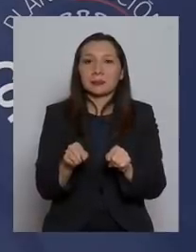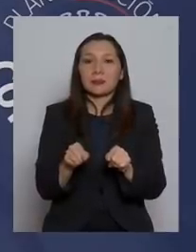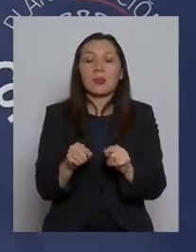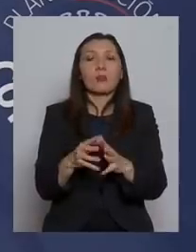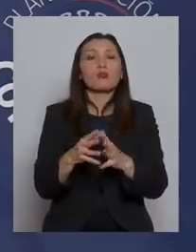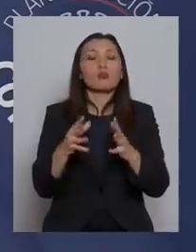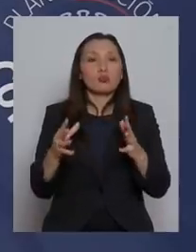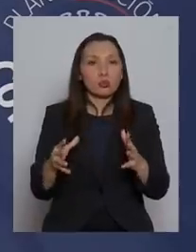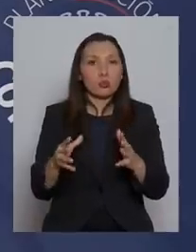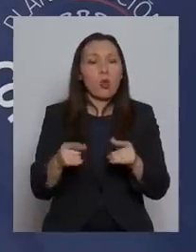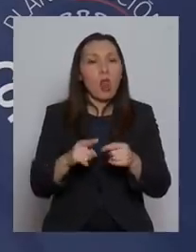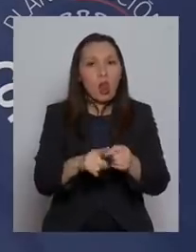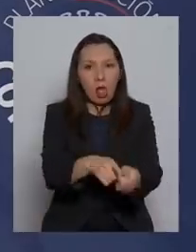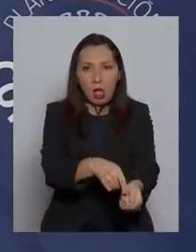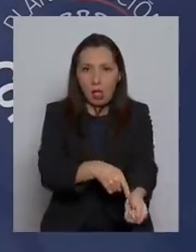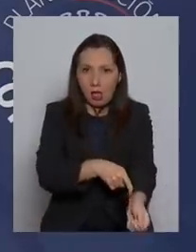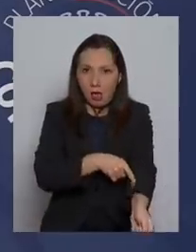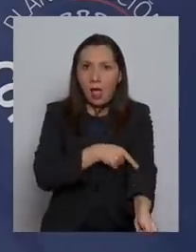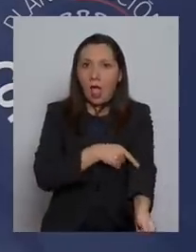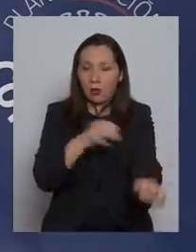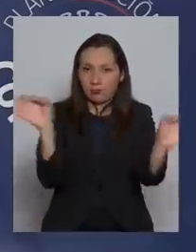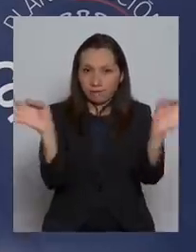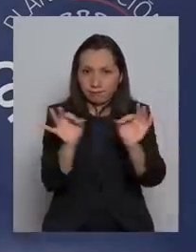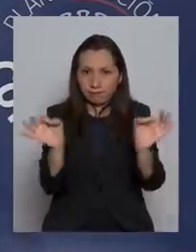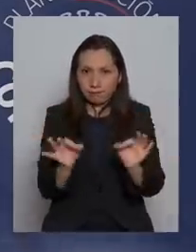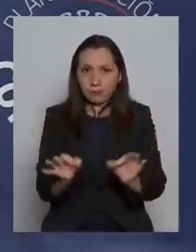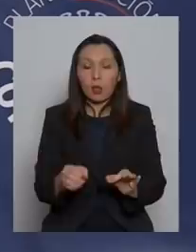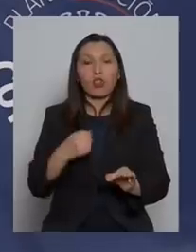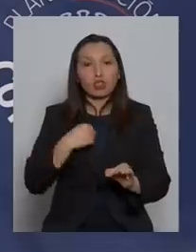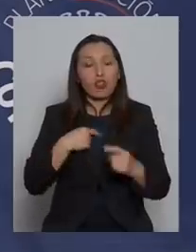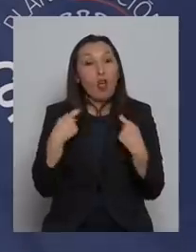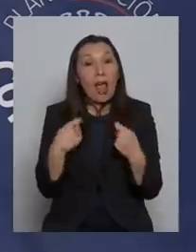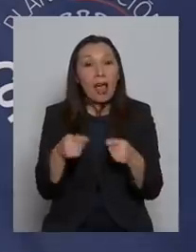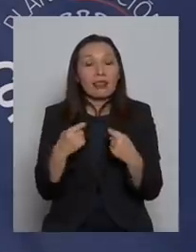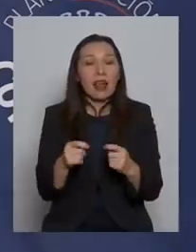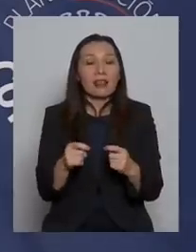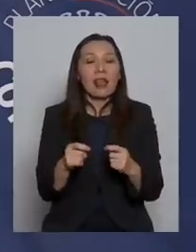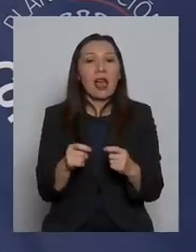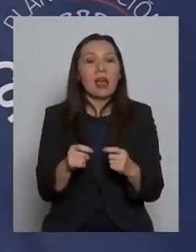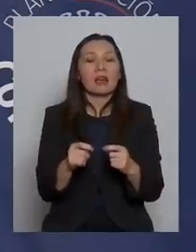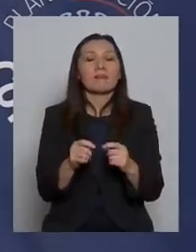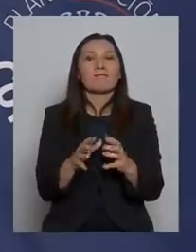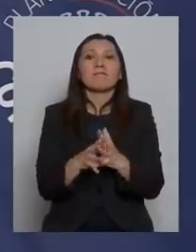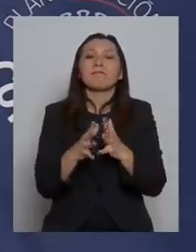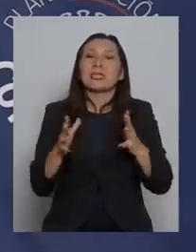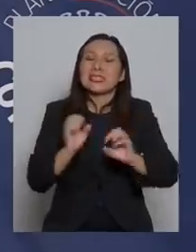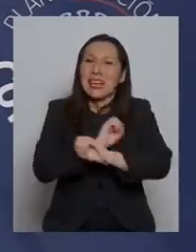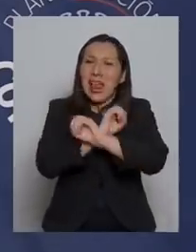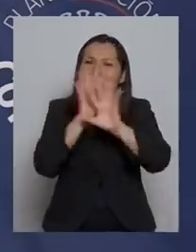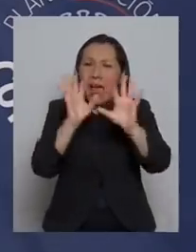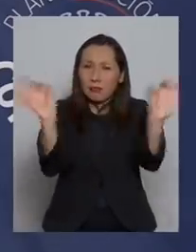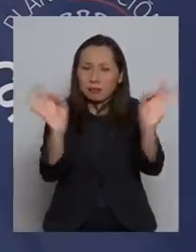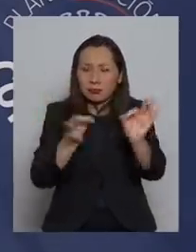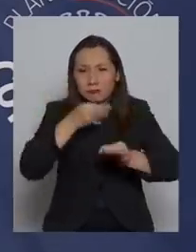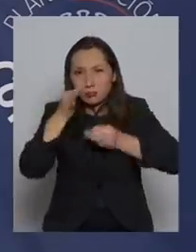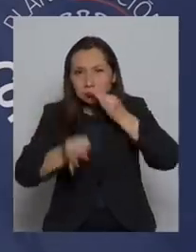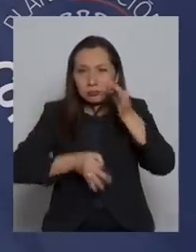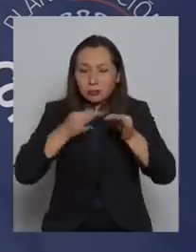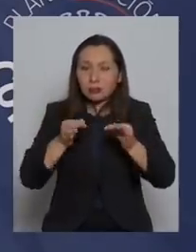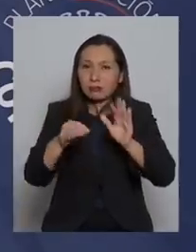es bastante extenso y por lo tanto voy a tratar de ser lo más claro